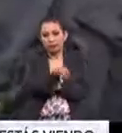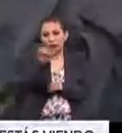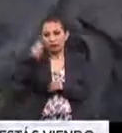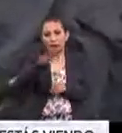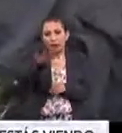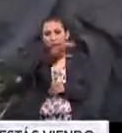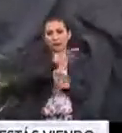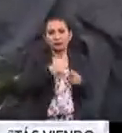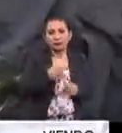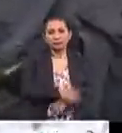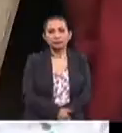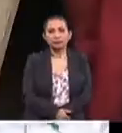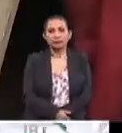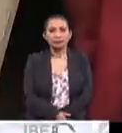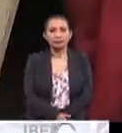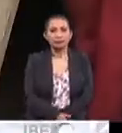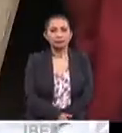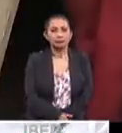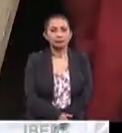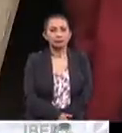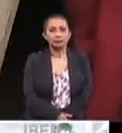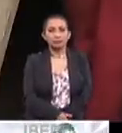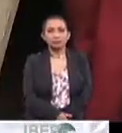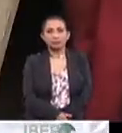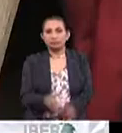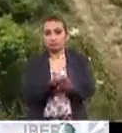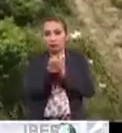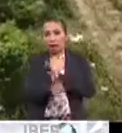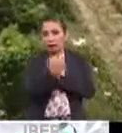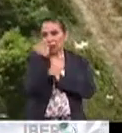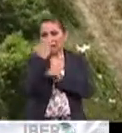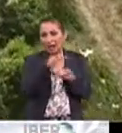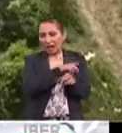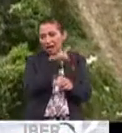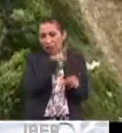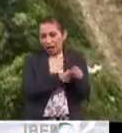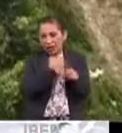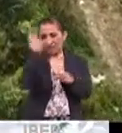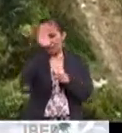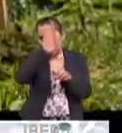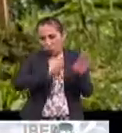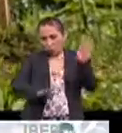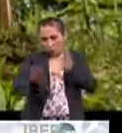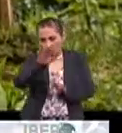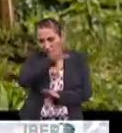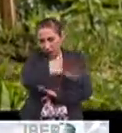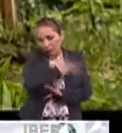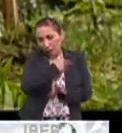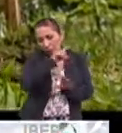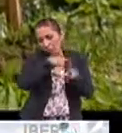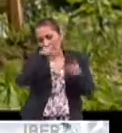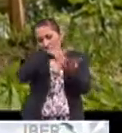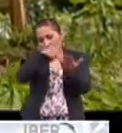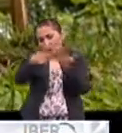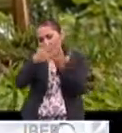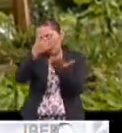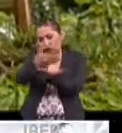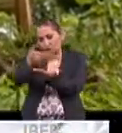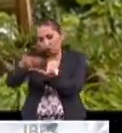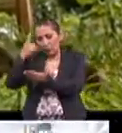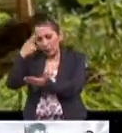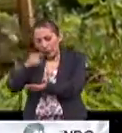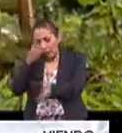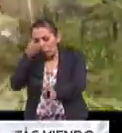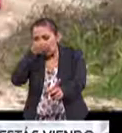otro sector de la población. Por ejemplo, en la Escuela Nacional de Ciencias Biológicas tenemos varios proyectos que van